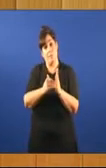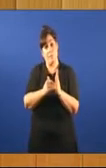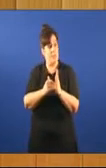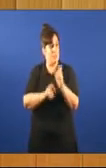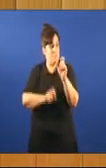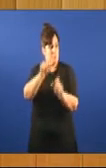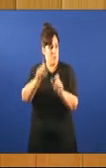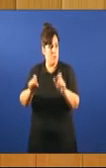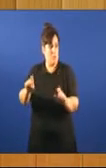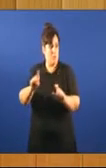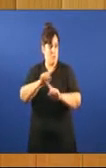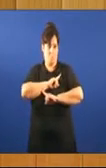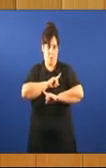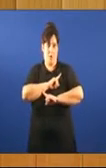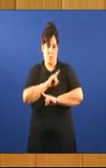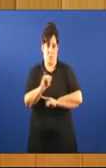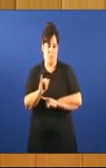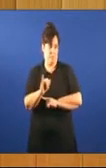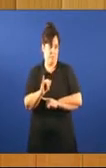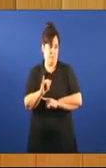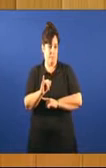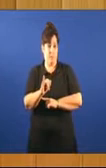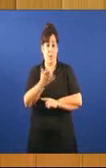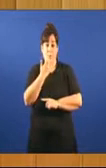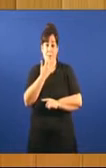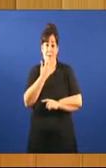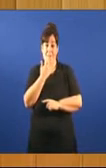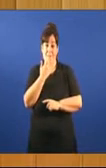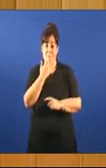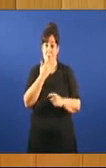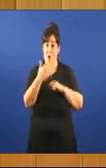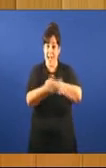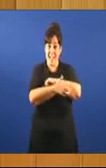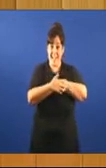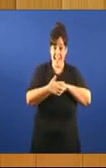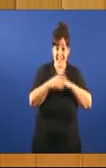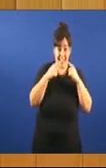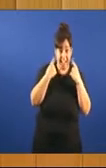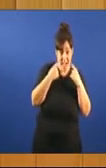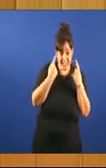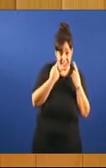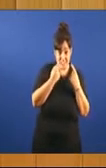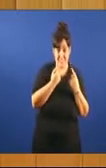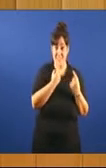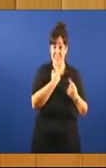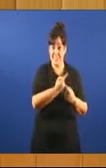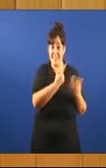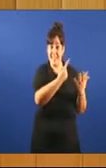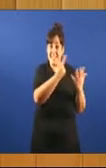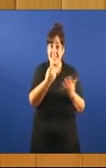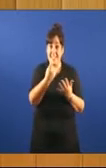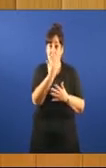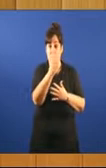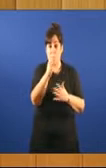paro. Según Cáritas, 650.000 galegos viven en situación de